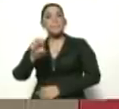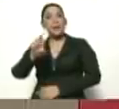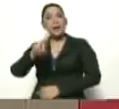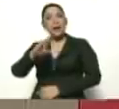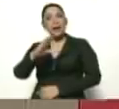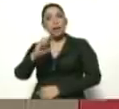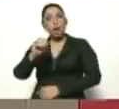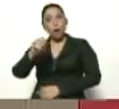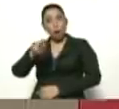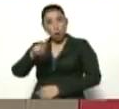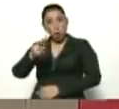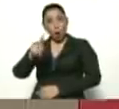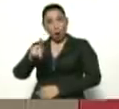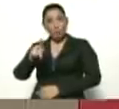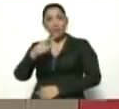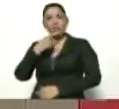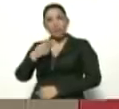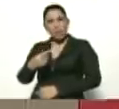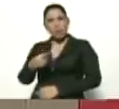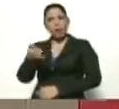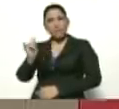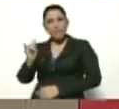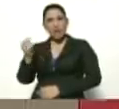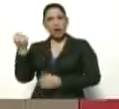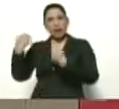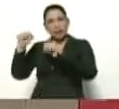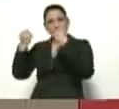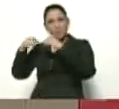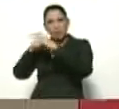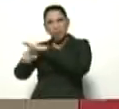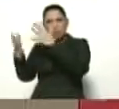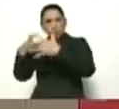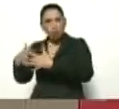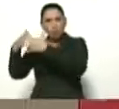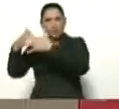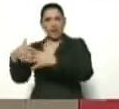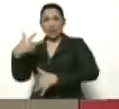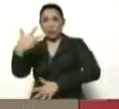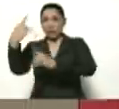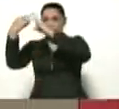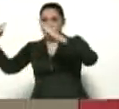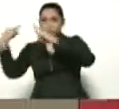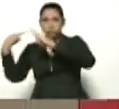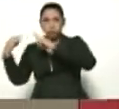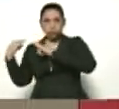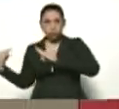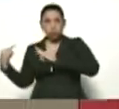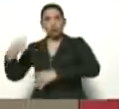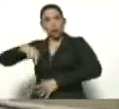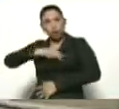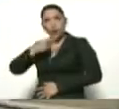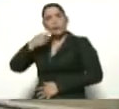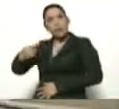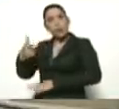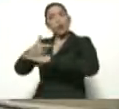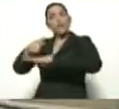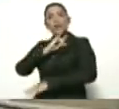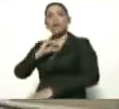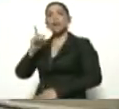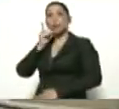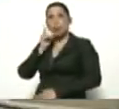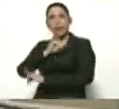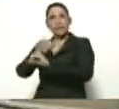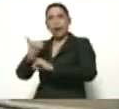que habían entrenadores norteamericanos en los tres campamentos señalamos que el gobierno iván duque estaba